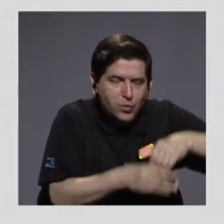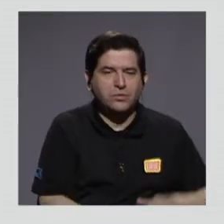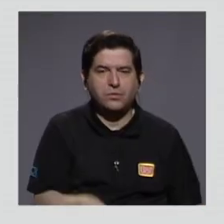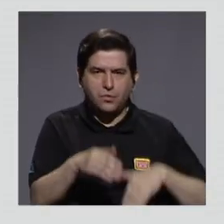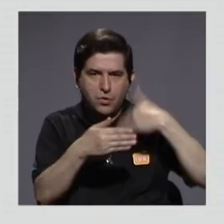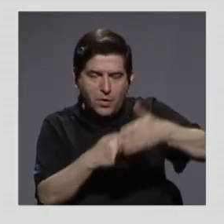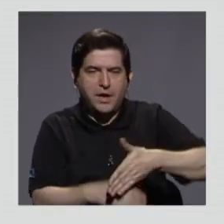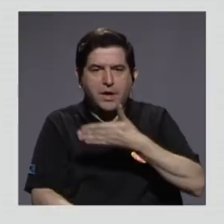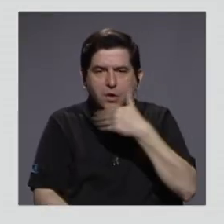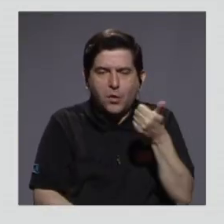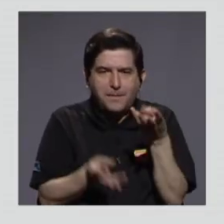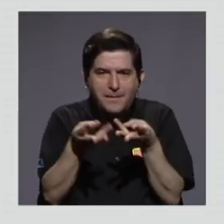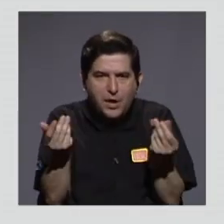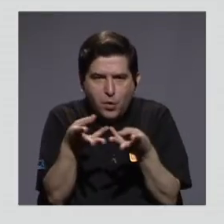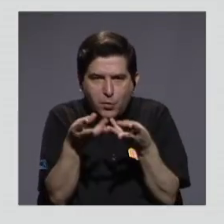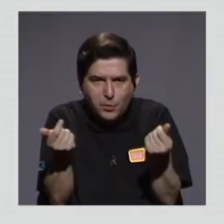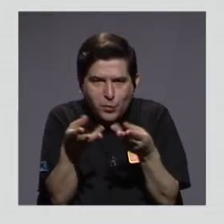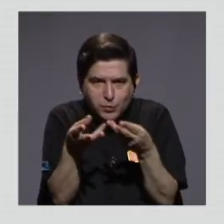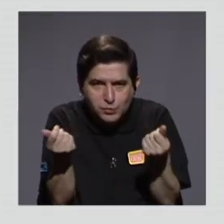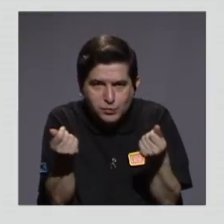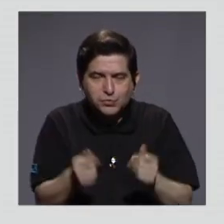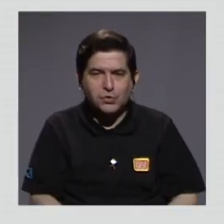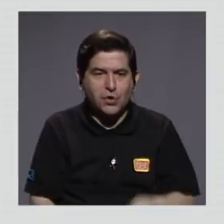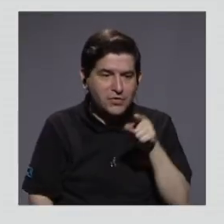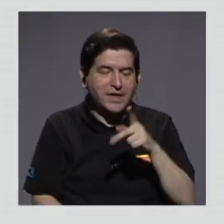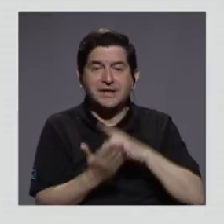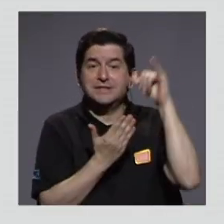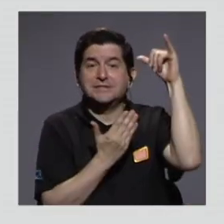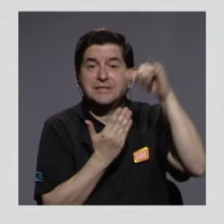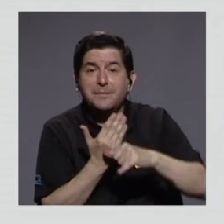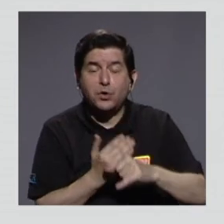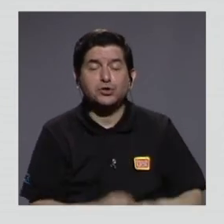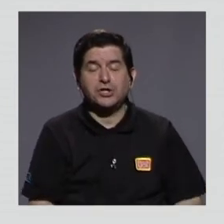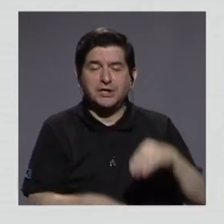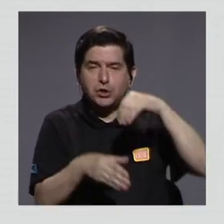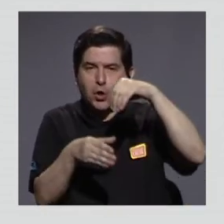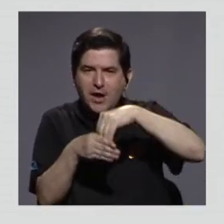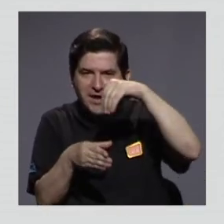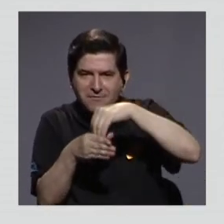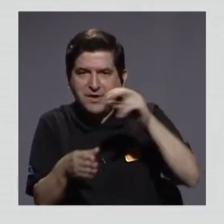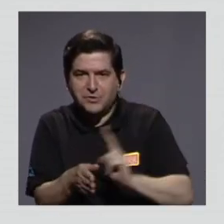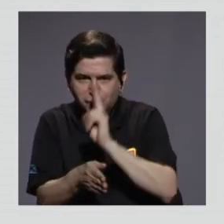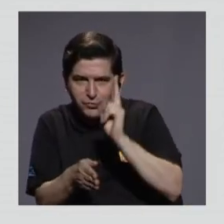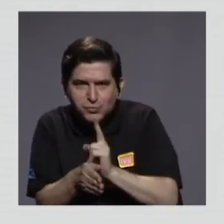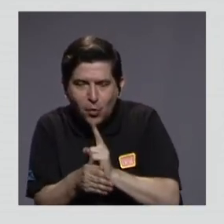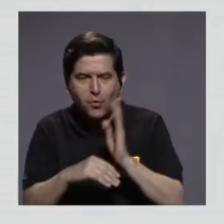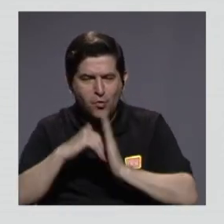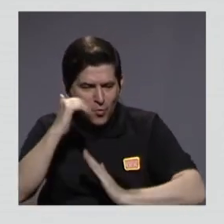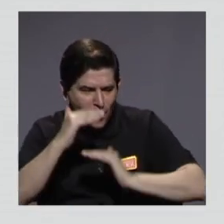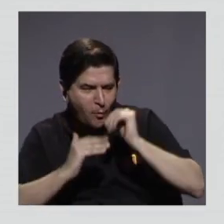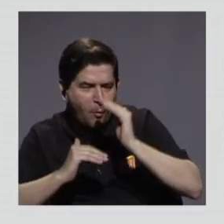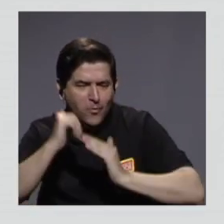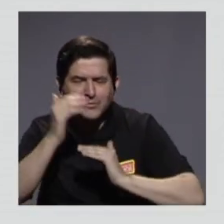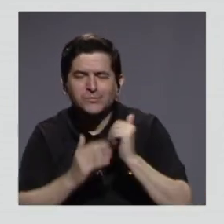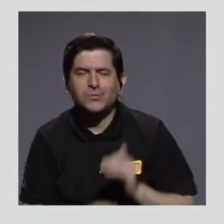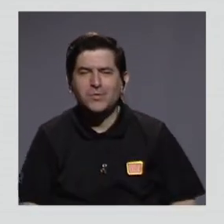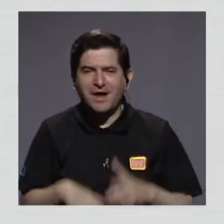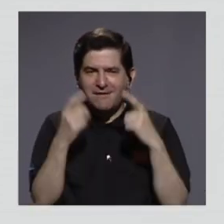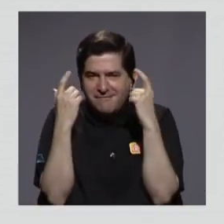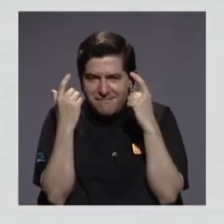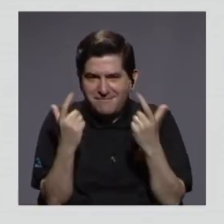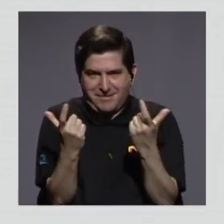mejorar la productividad de esos proyectos de inversión que construyen digamos el capital